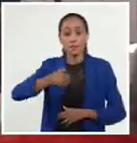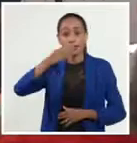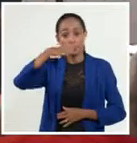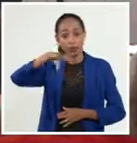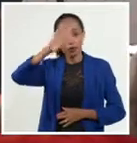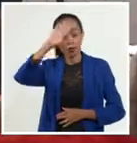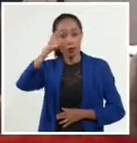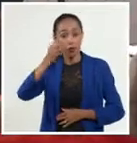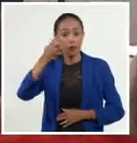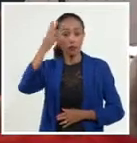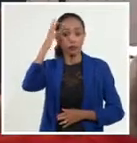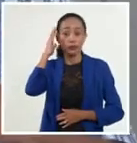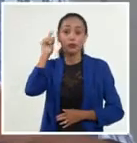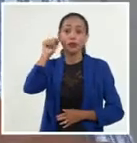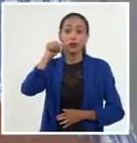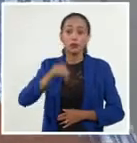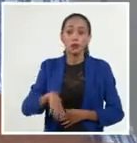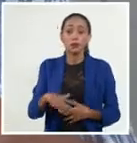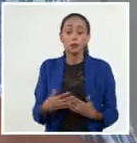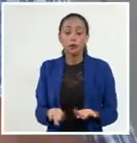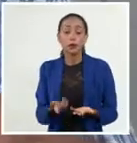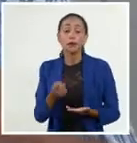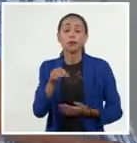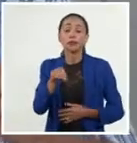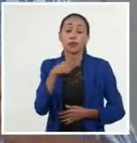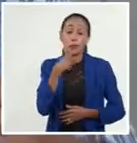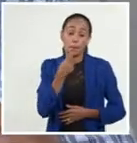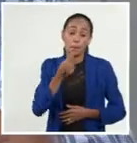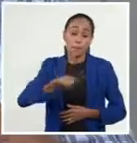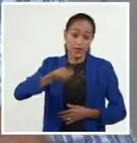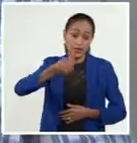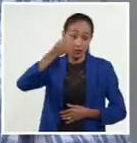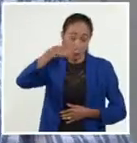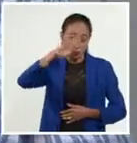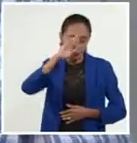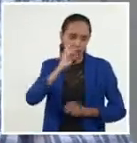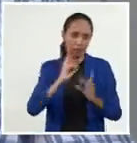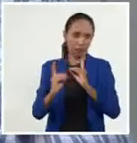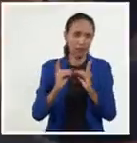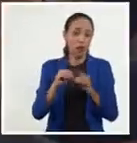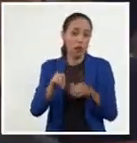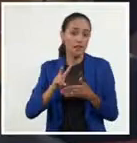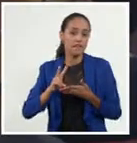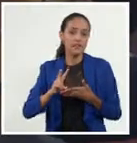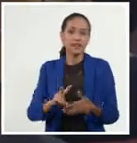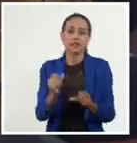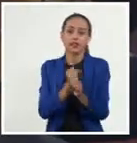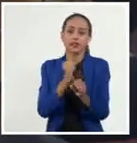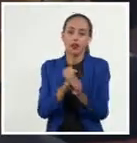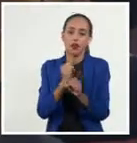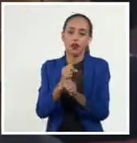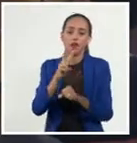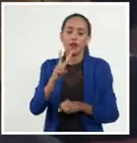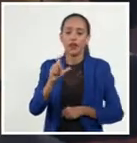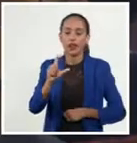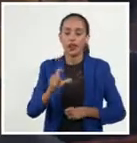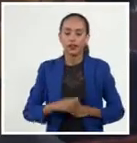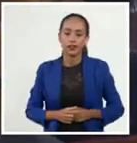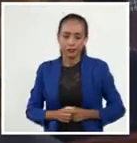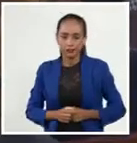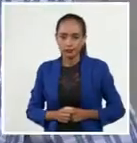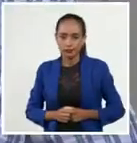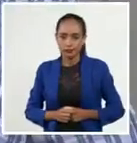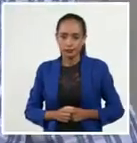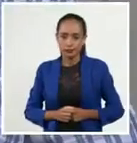Partido Comunista de Cuba y presidente de la República, Miguel Díaz-Canel Bermúdez, durante una visita de trabajo a Villa Clara. Si nosotros resolvemos